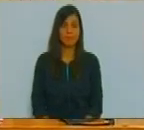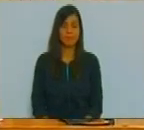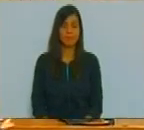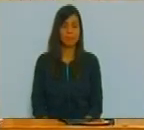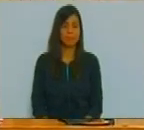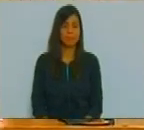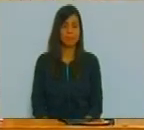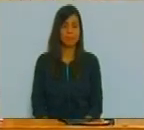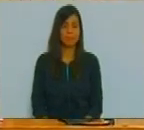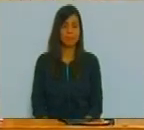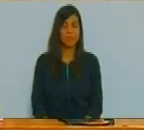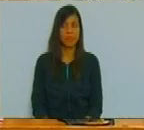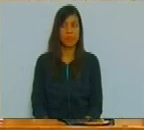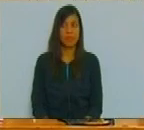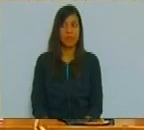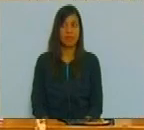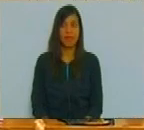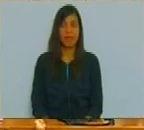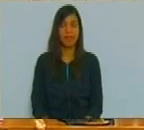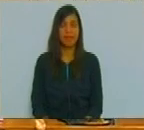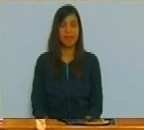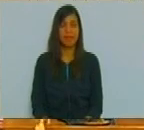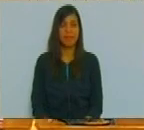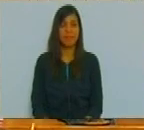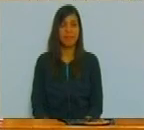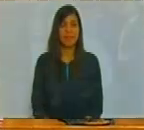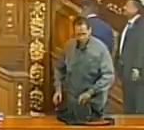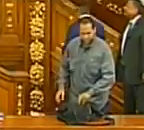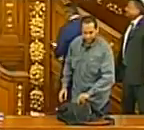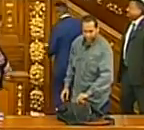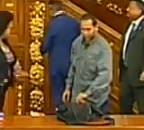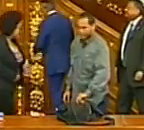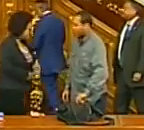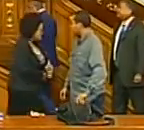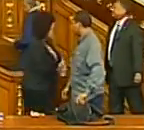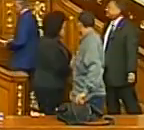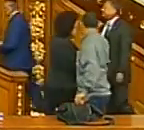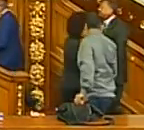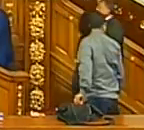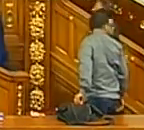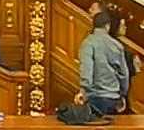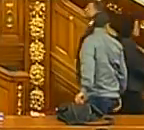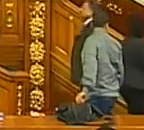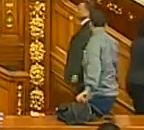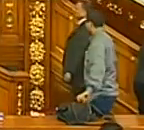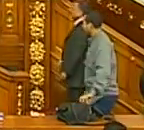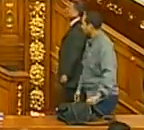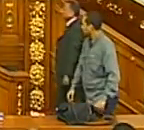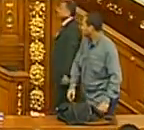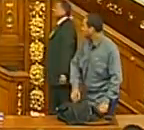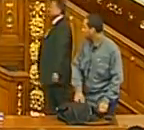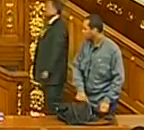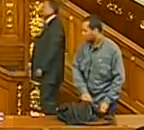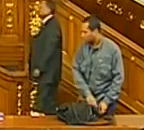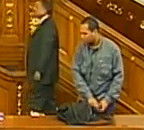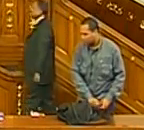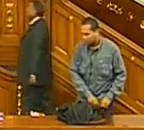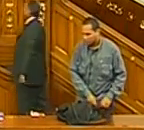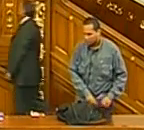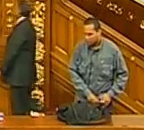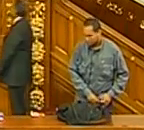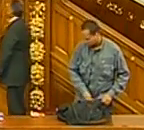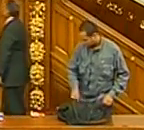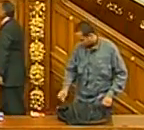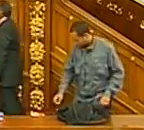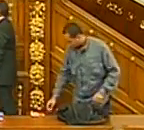asimismo como segundo punto en esta sesión que se acaba de celebrar y culminar el segundo punto era sobre seguridad